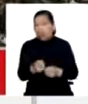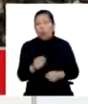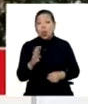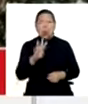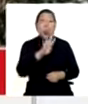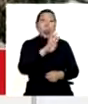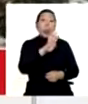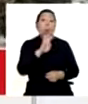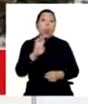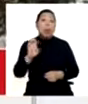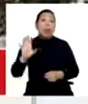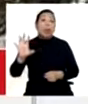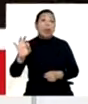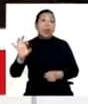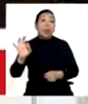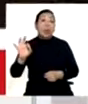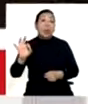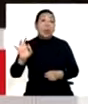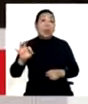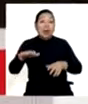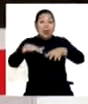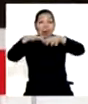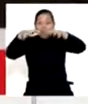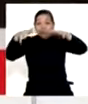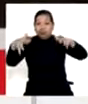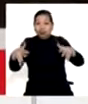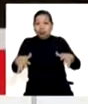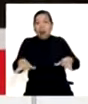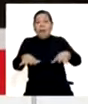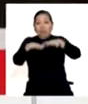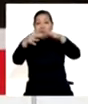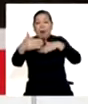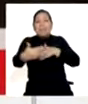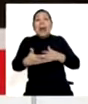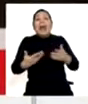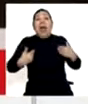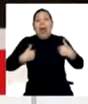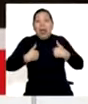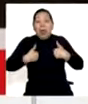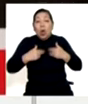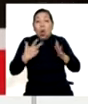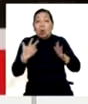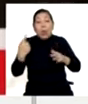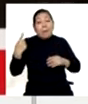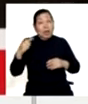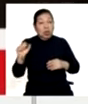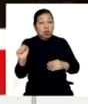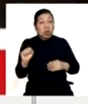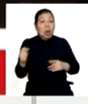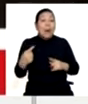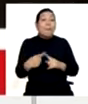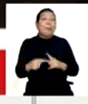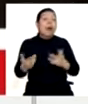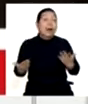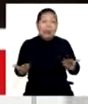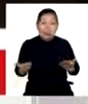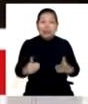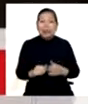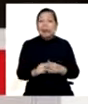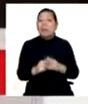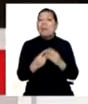de 450 cobertizos. Esta es una inversión de 8 millones de soles,